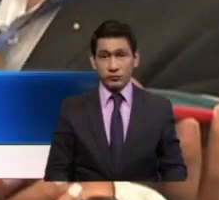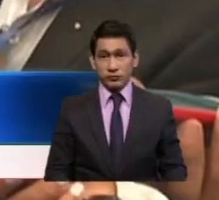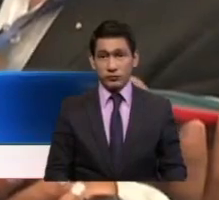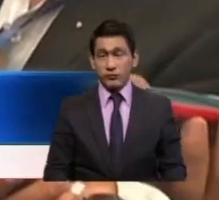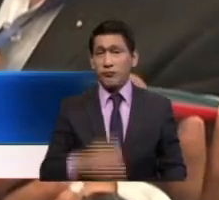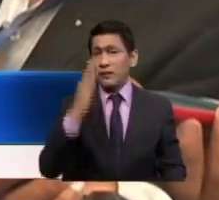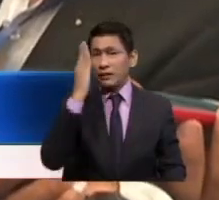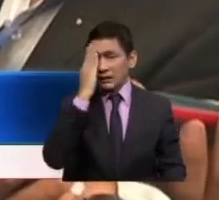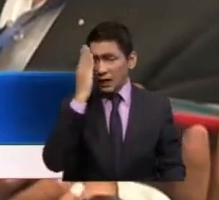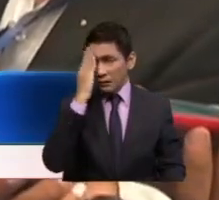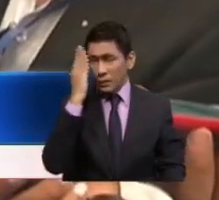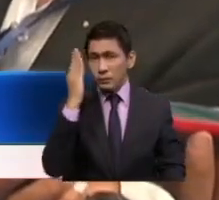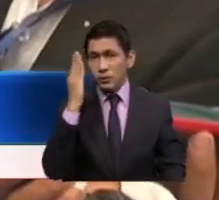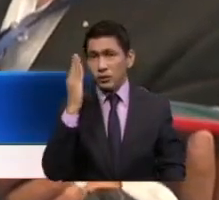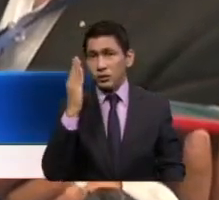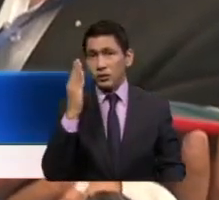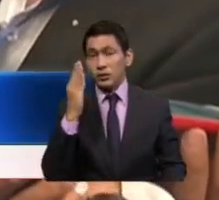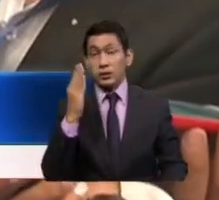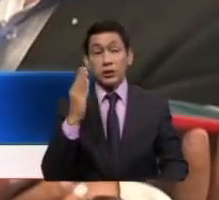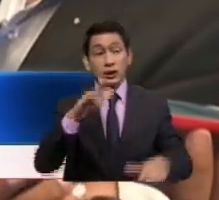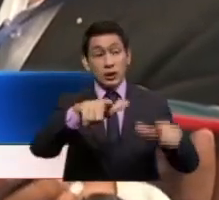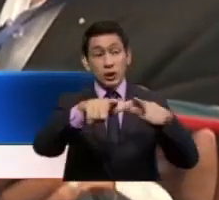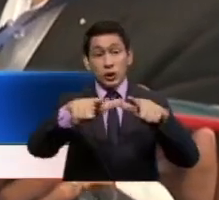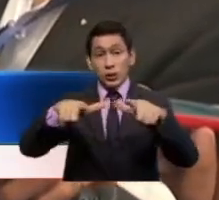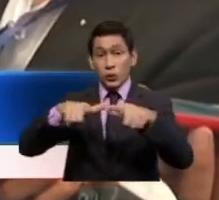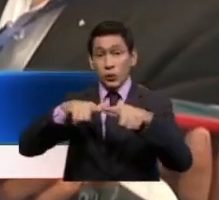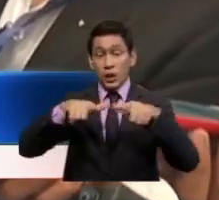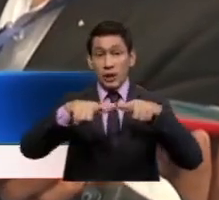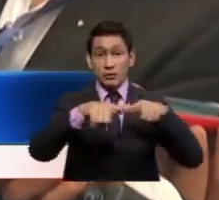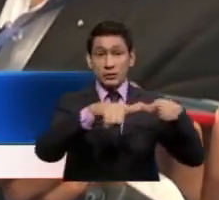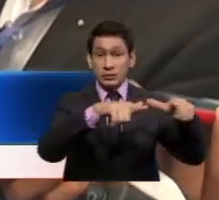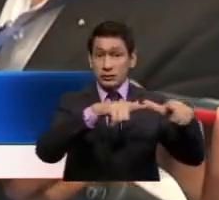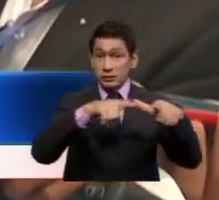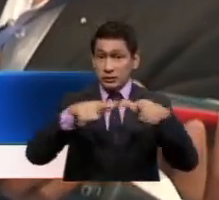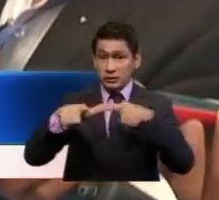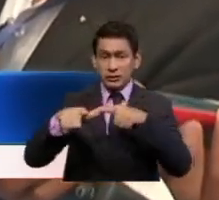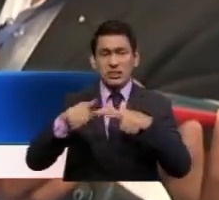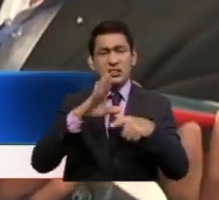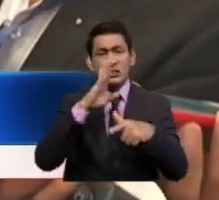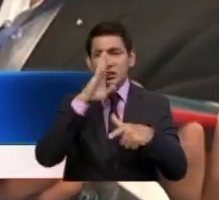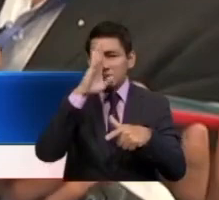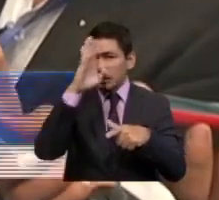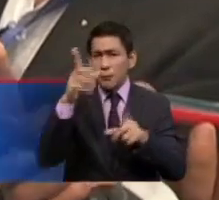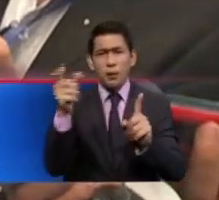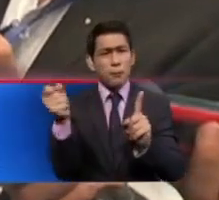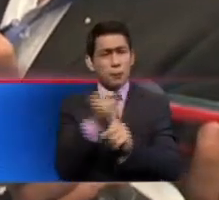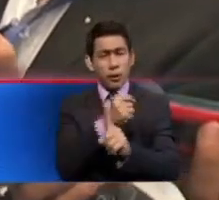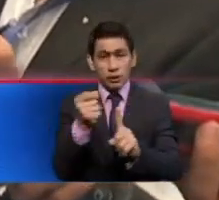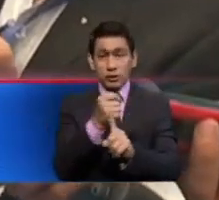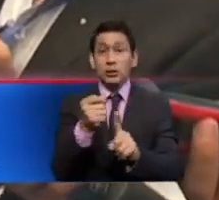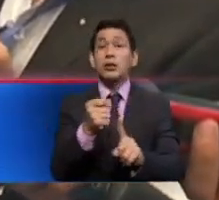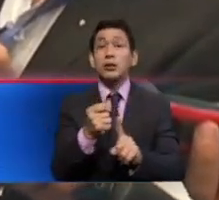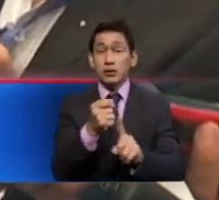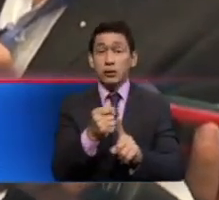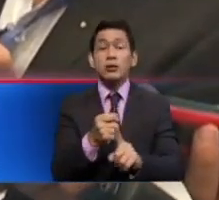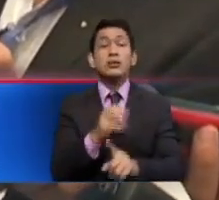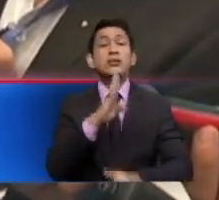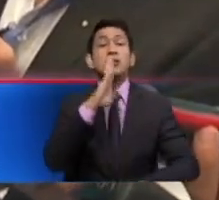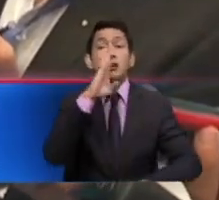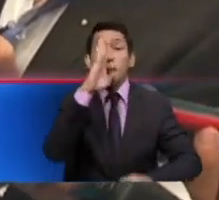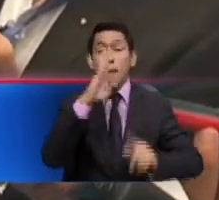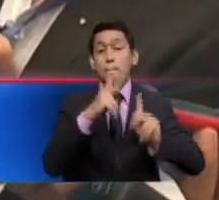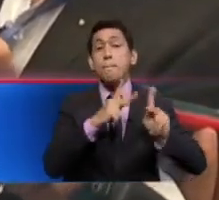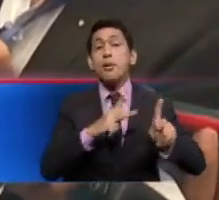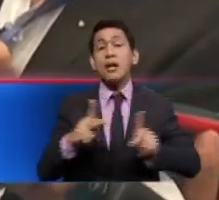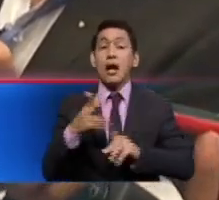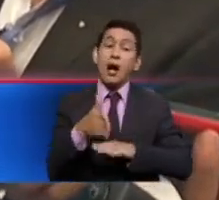puntos específicos de recintos que han sabido ser por tradición conflictivos, siempre hay un plan de